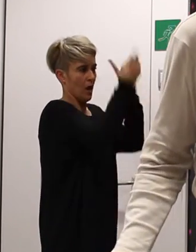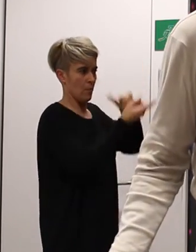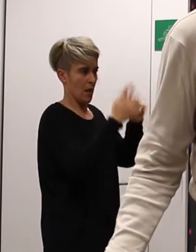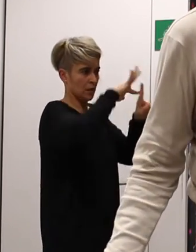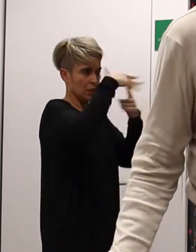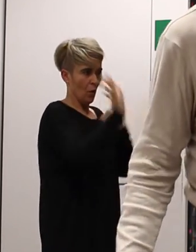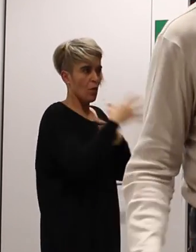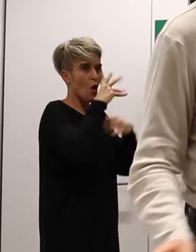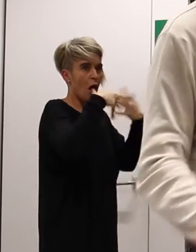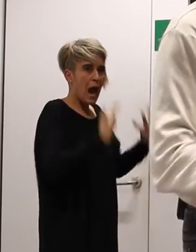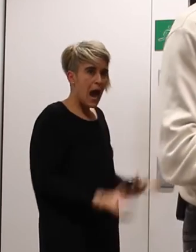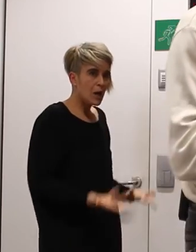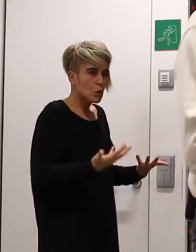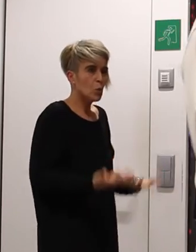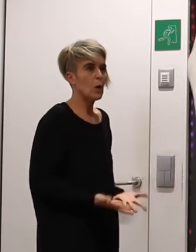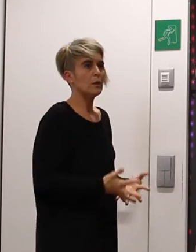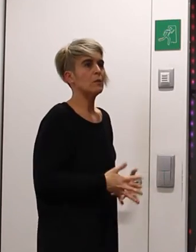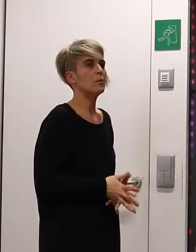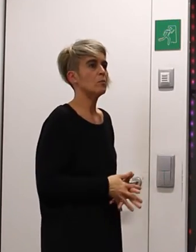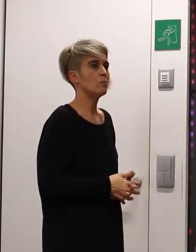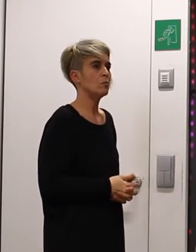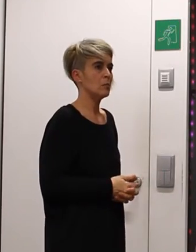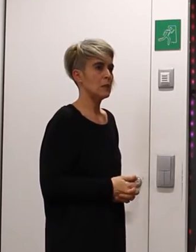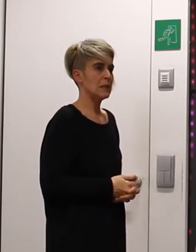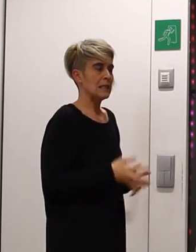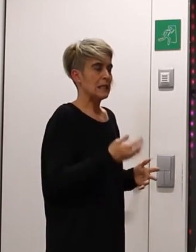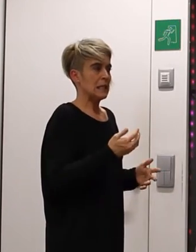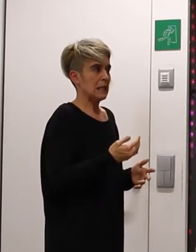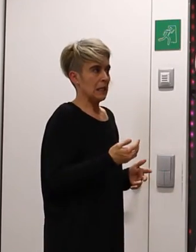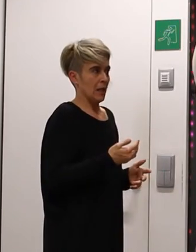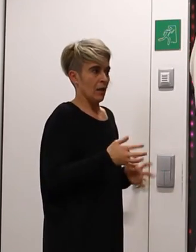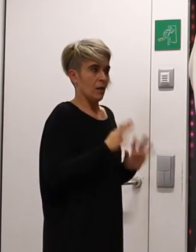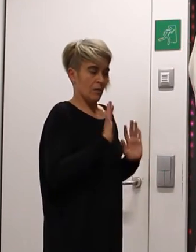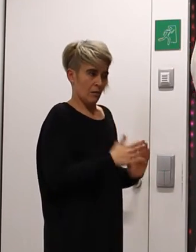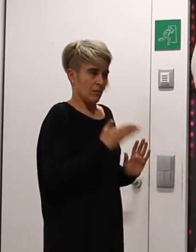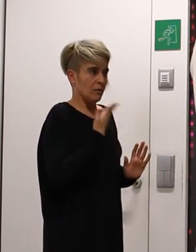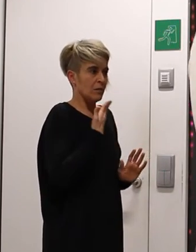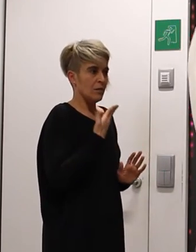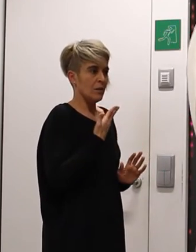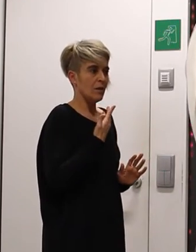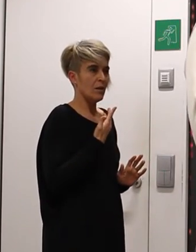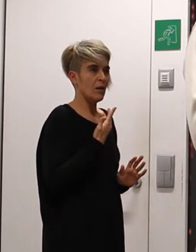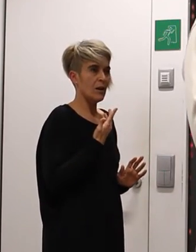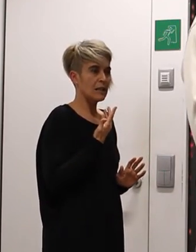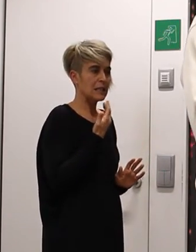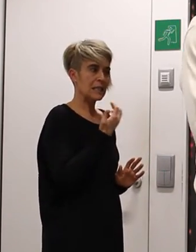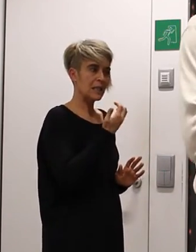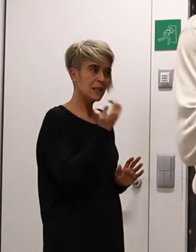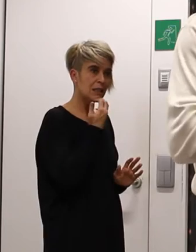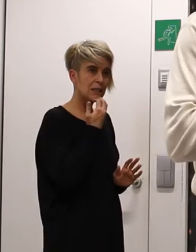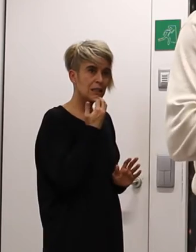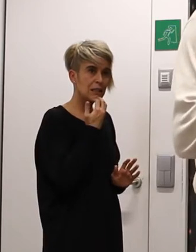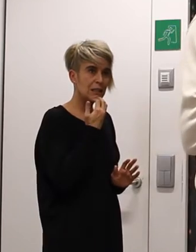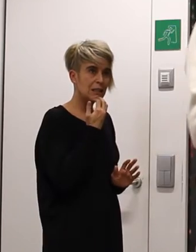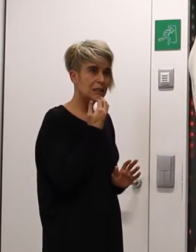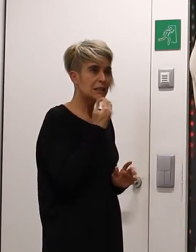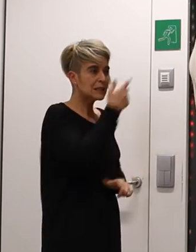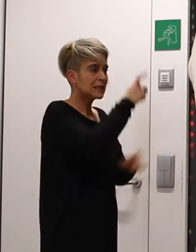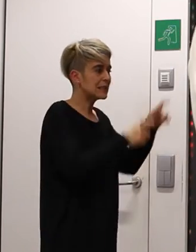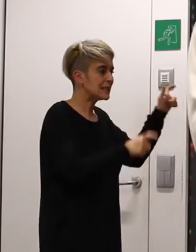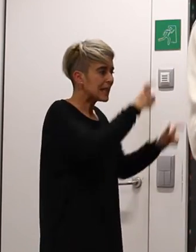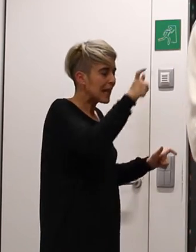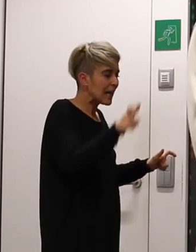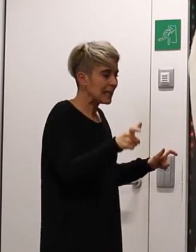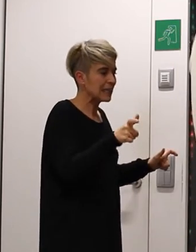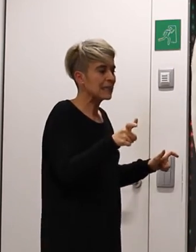en eso. Si no nos movemos, fijaos que luego cuando acabe me van a decir, es que no has hablado ni de